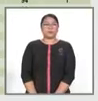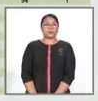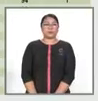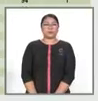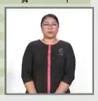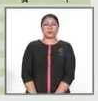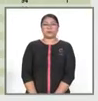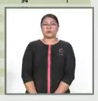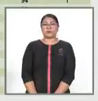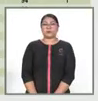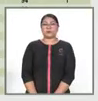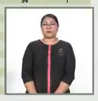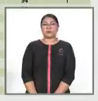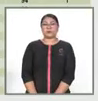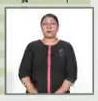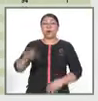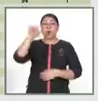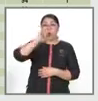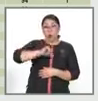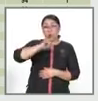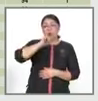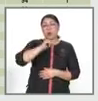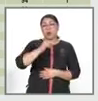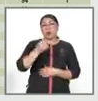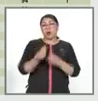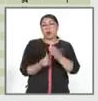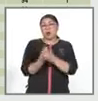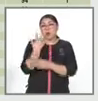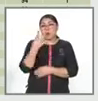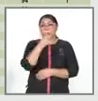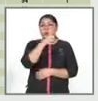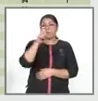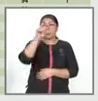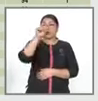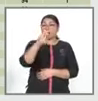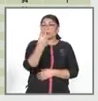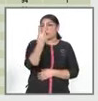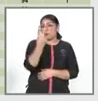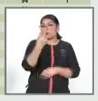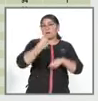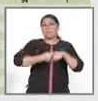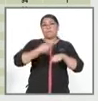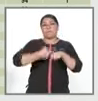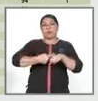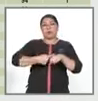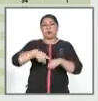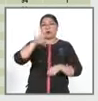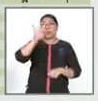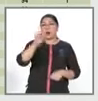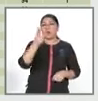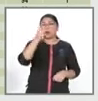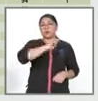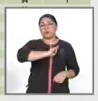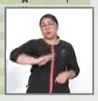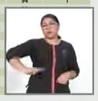funciones el día de hoy se reportan 132 casos nuevos en 43